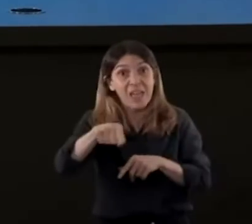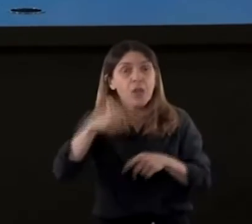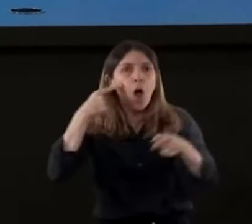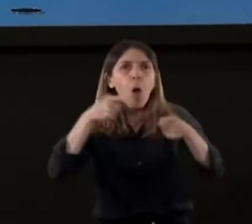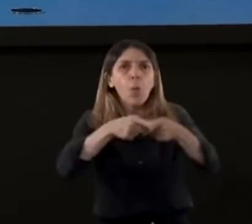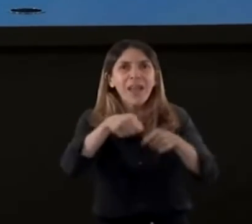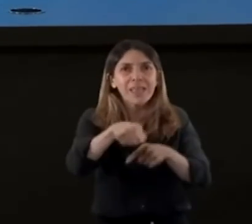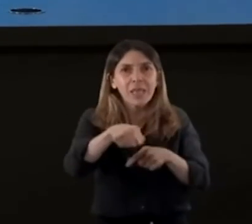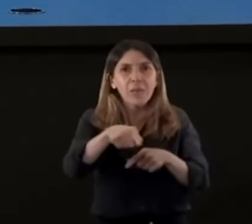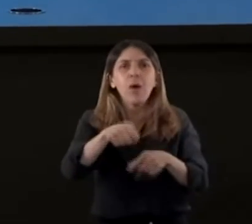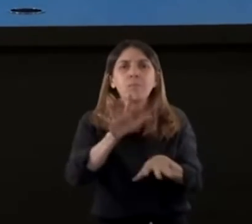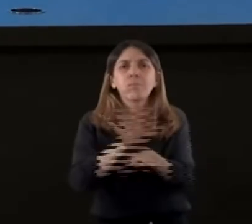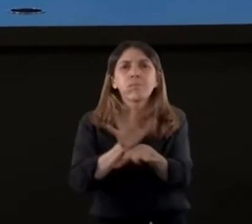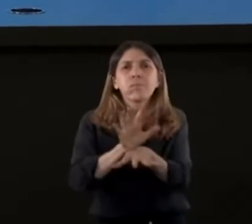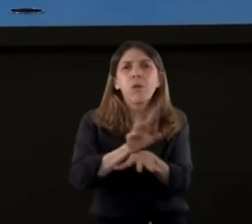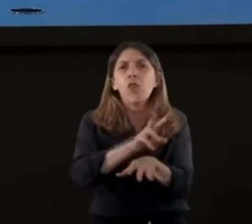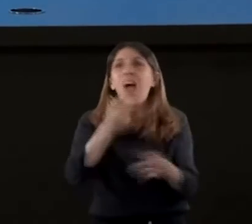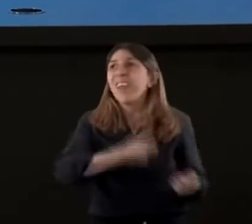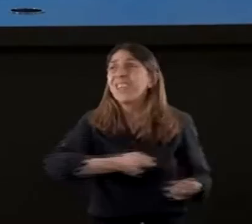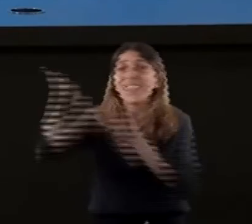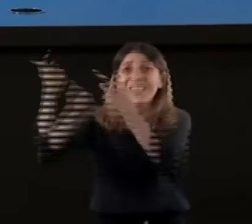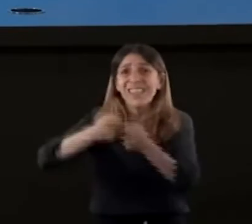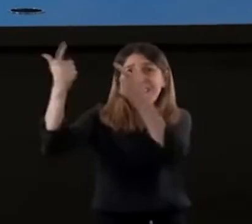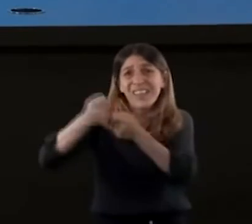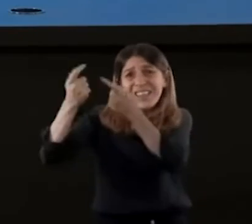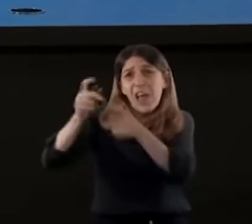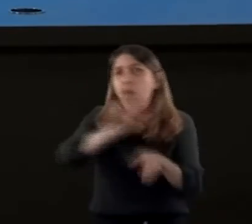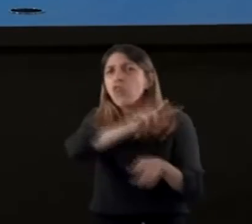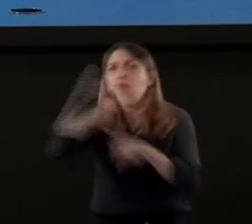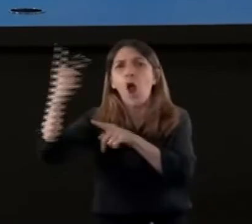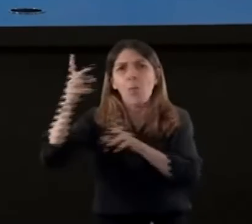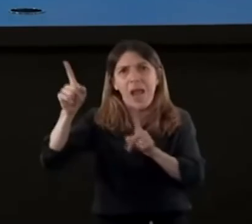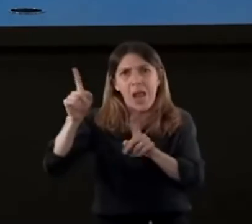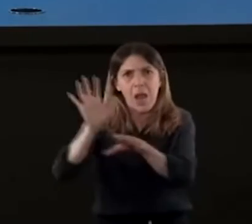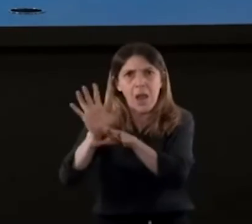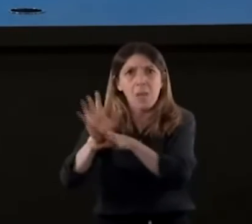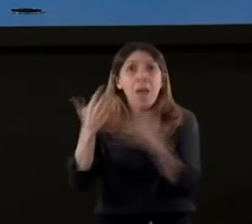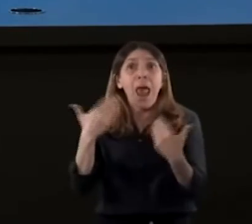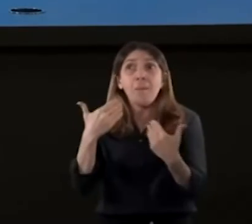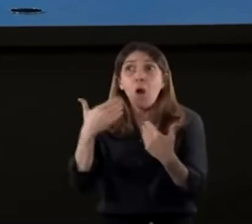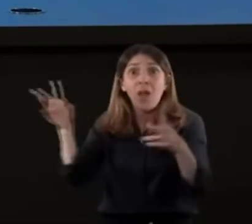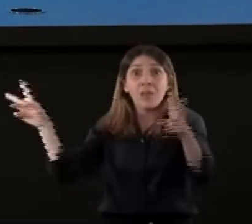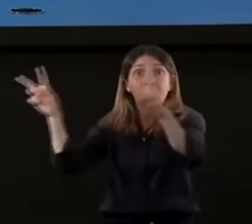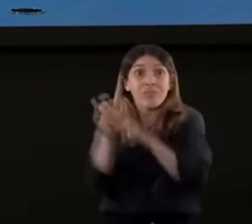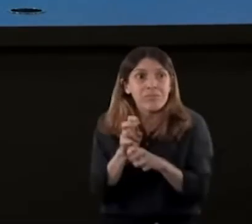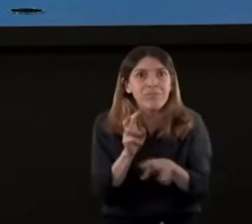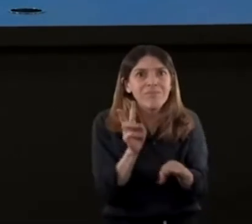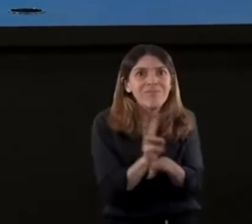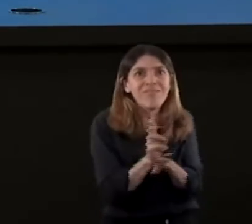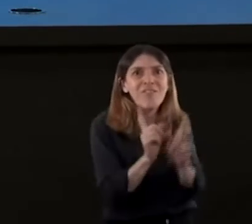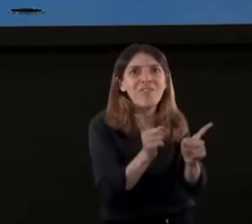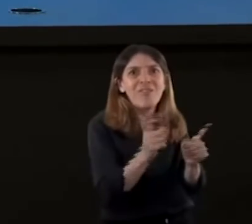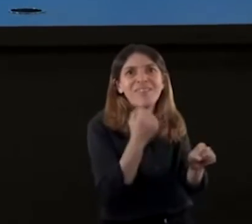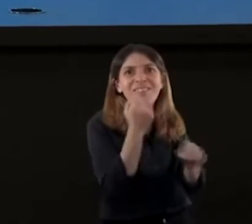objetivo duplicar las exportaciones argentinas justamente para hacer sostenibles las mejoras económicas y